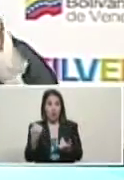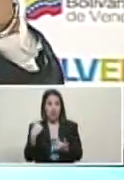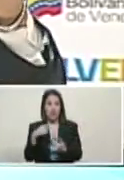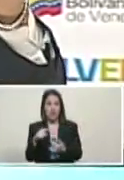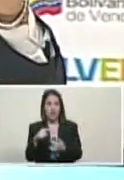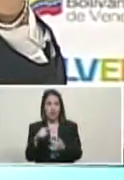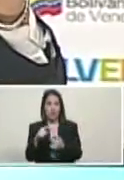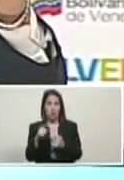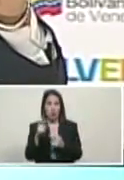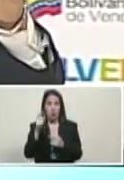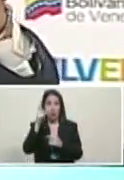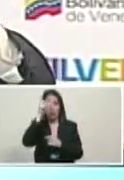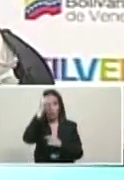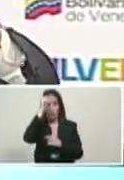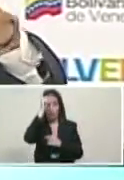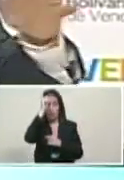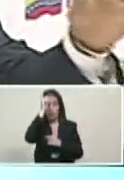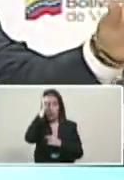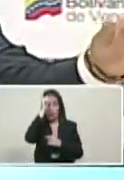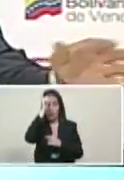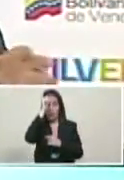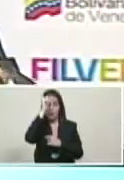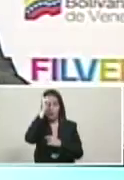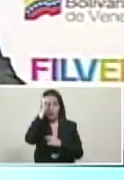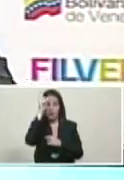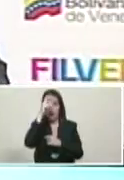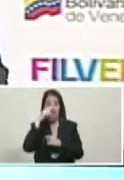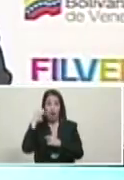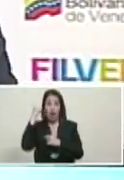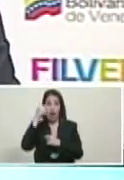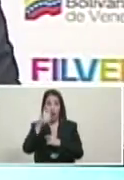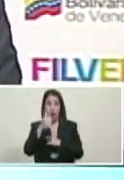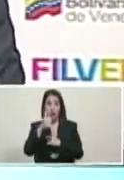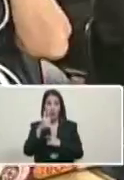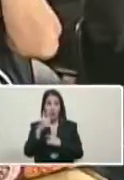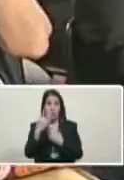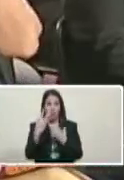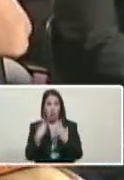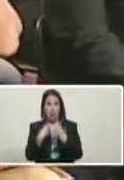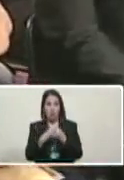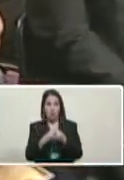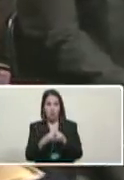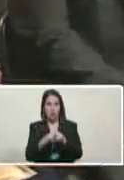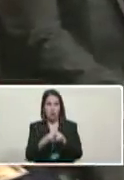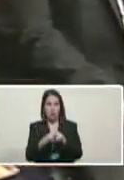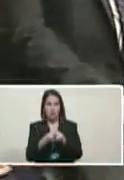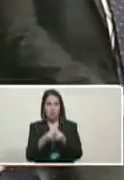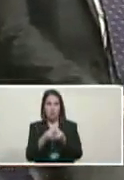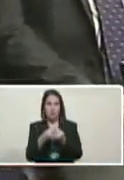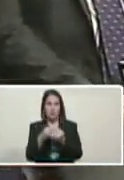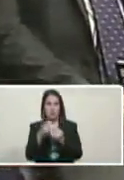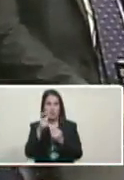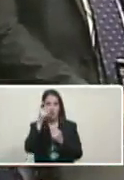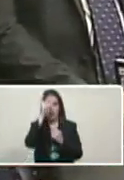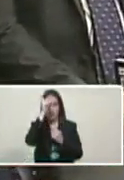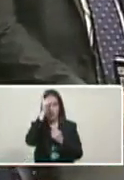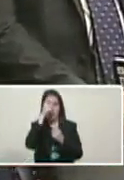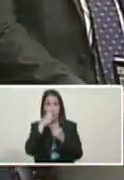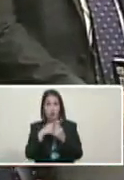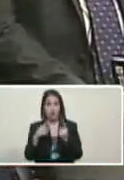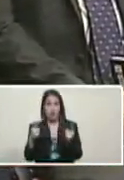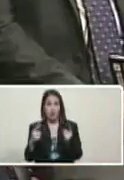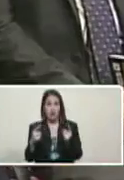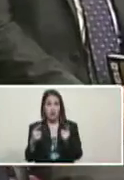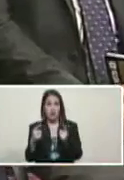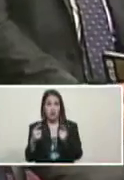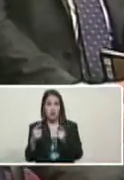la gran Turquía, a la Turquía milenaria entre nosotros, a la Turquía diversa, a la